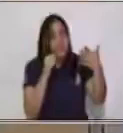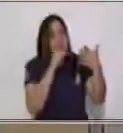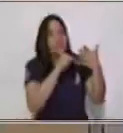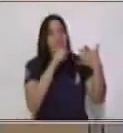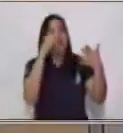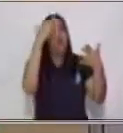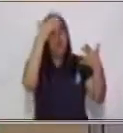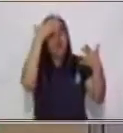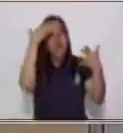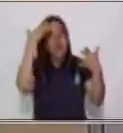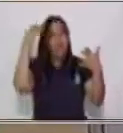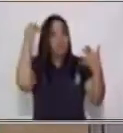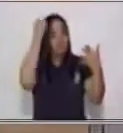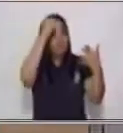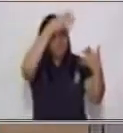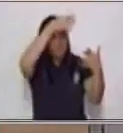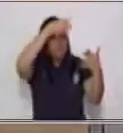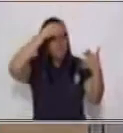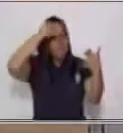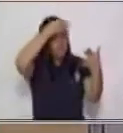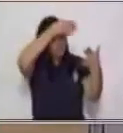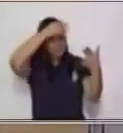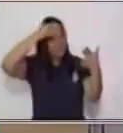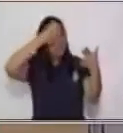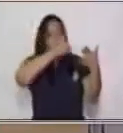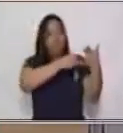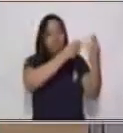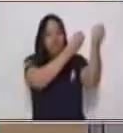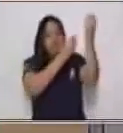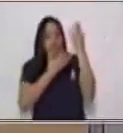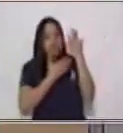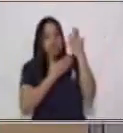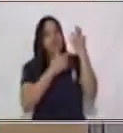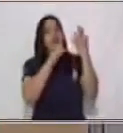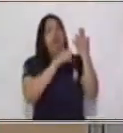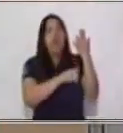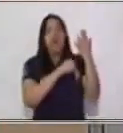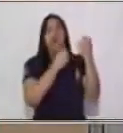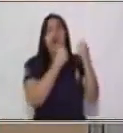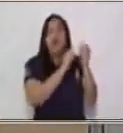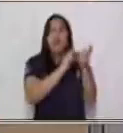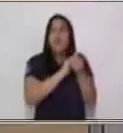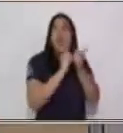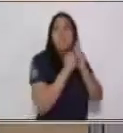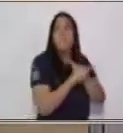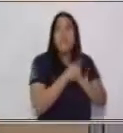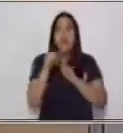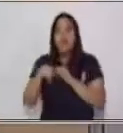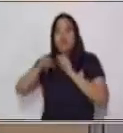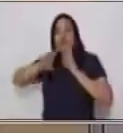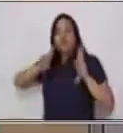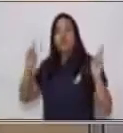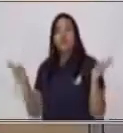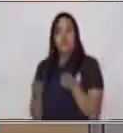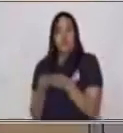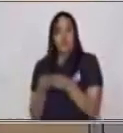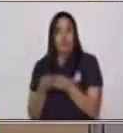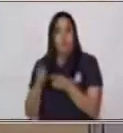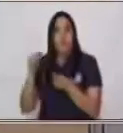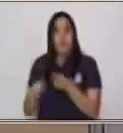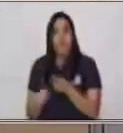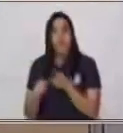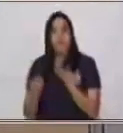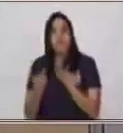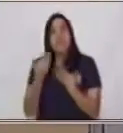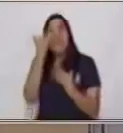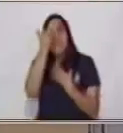capacidad de absorber toda esa información y volverlo en un texto breve. Es decir, vamos a poder captar y